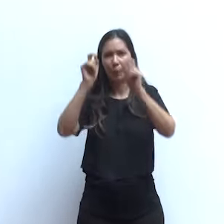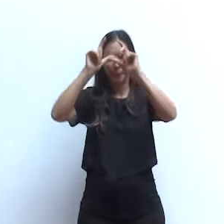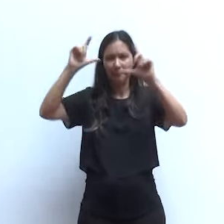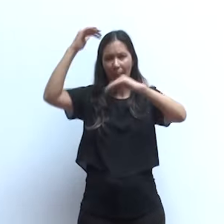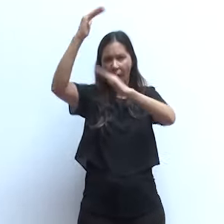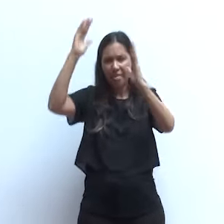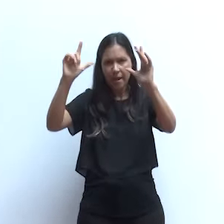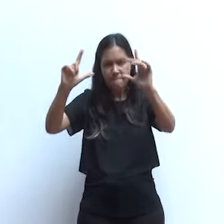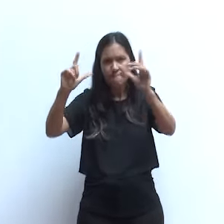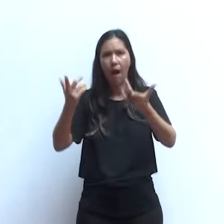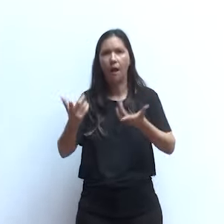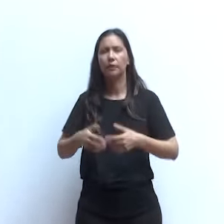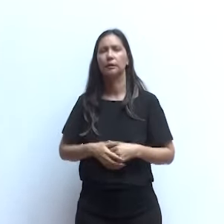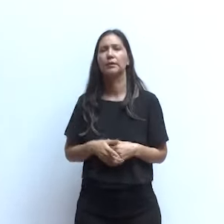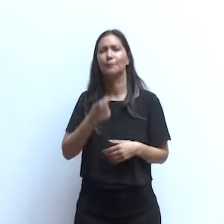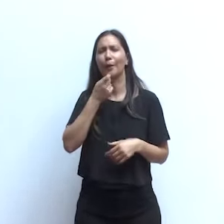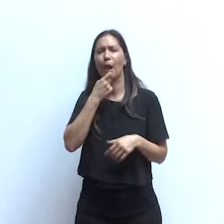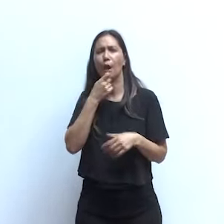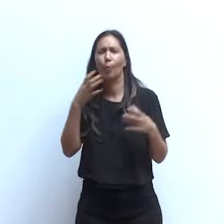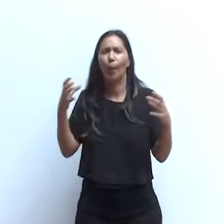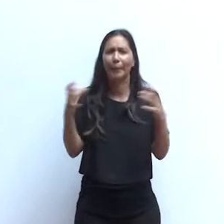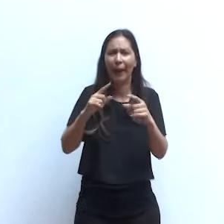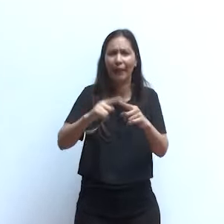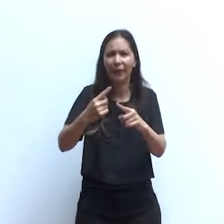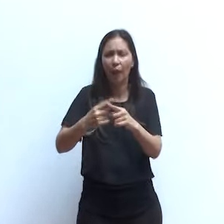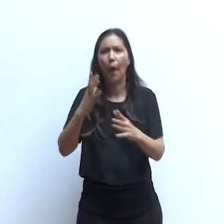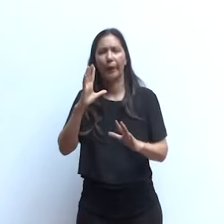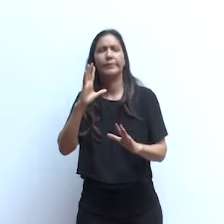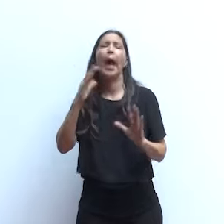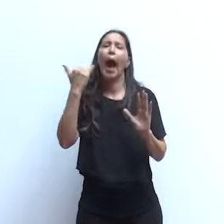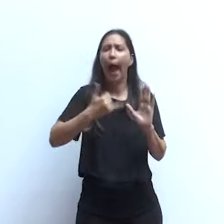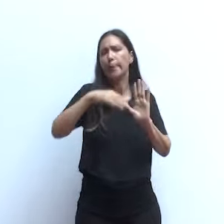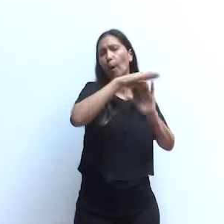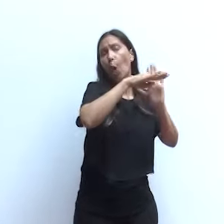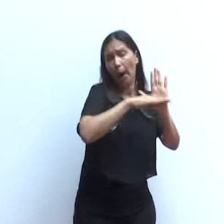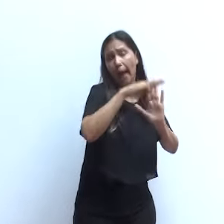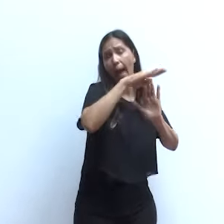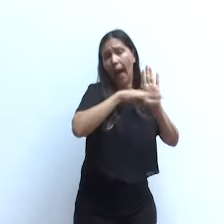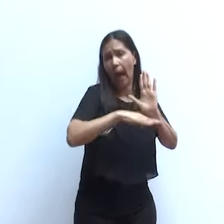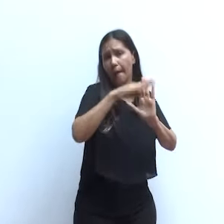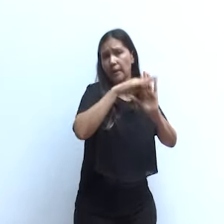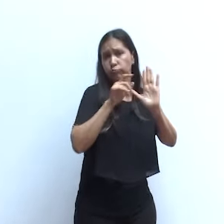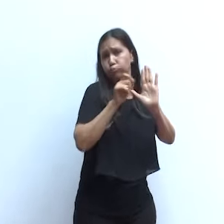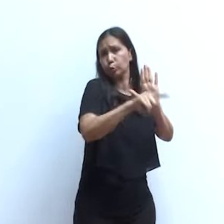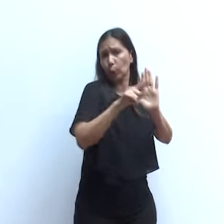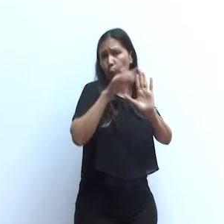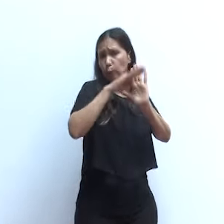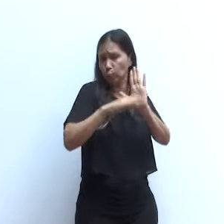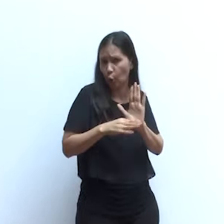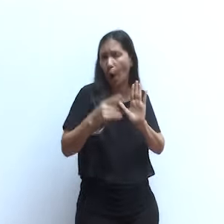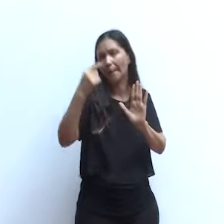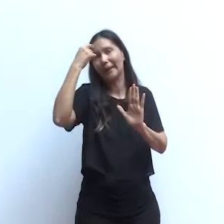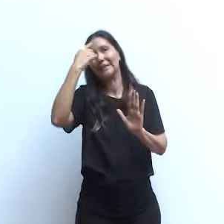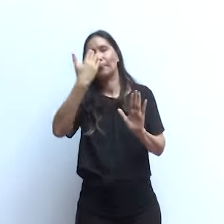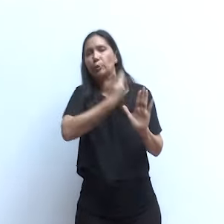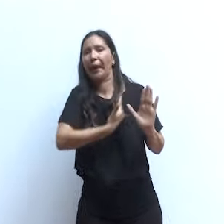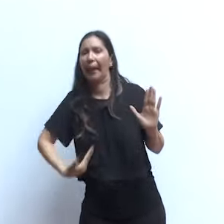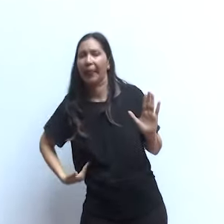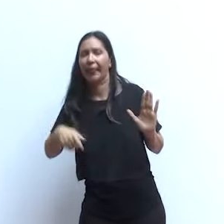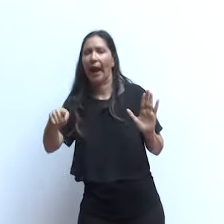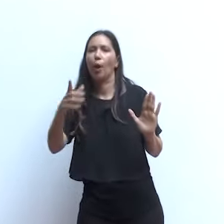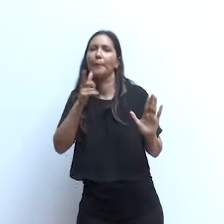que los partidos en pugna tenían distintos programas y y porque creemos que el estado es una botonera que se puede también